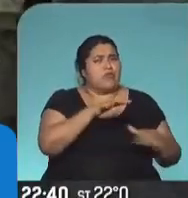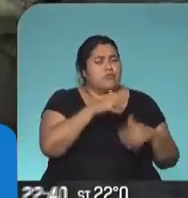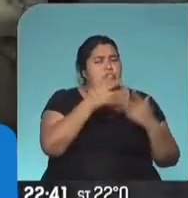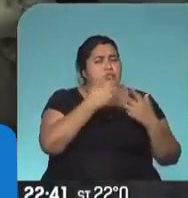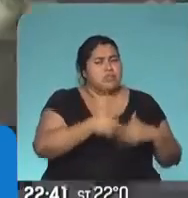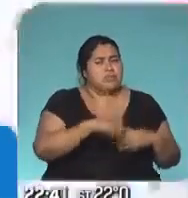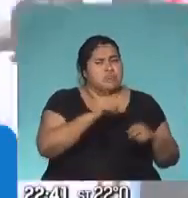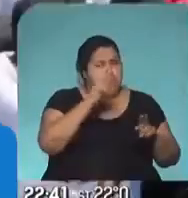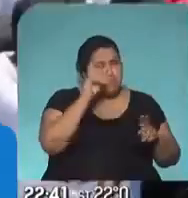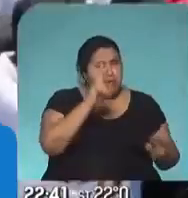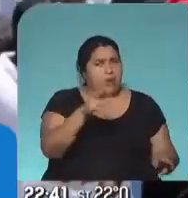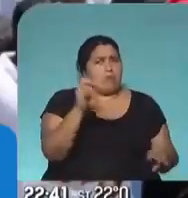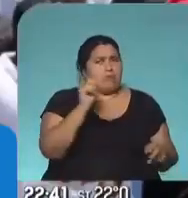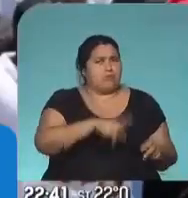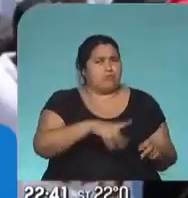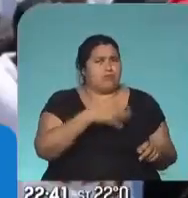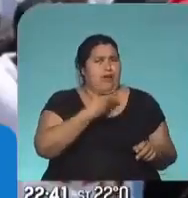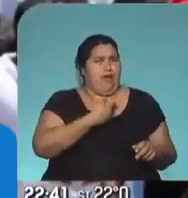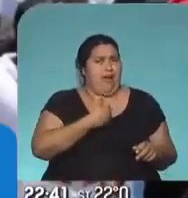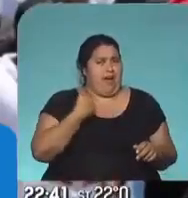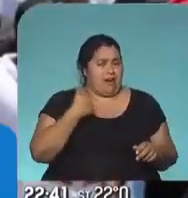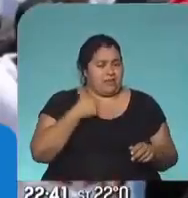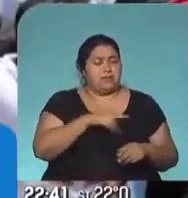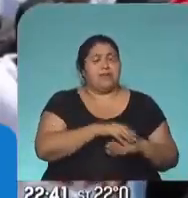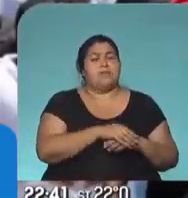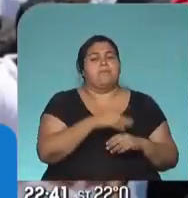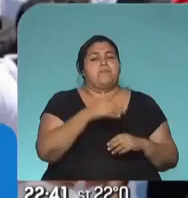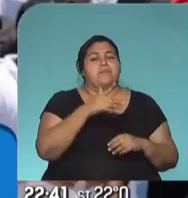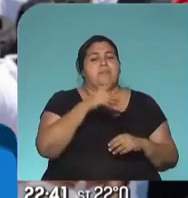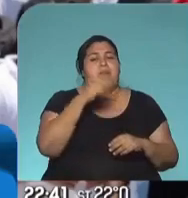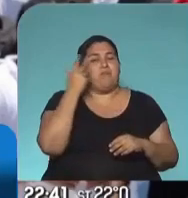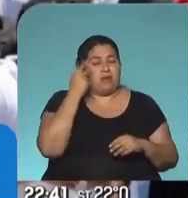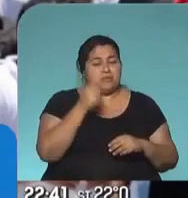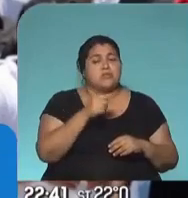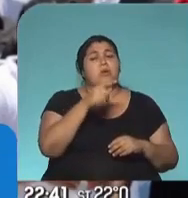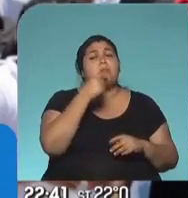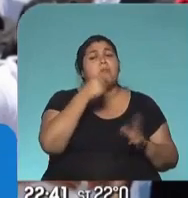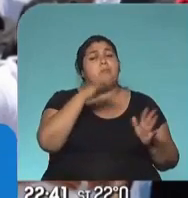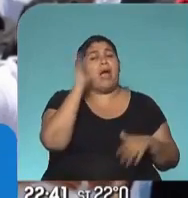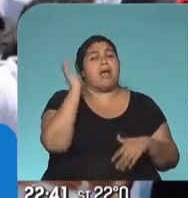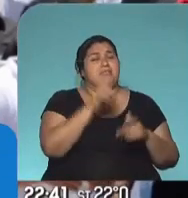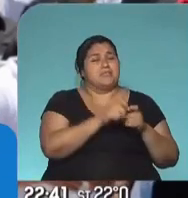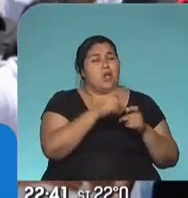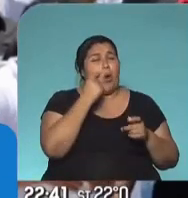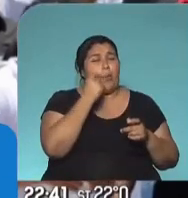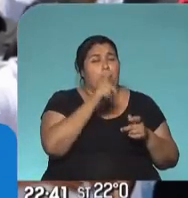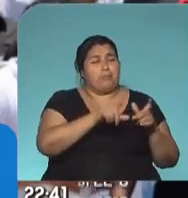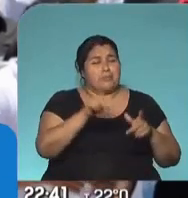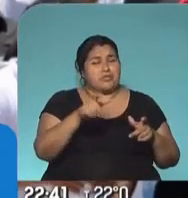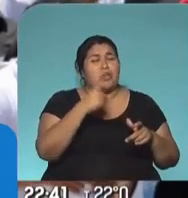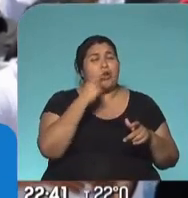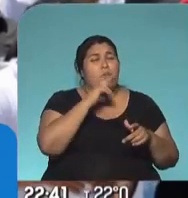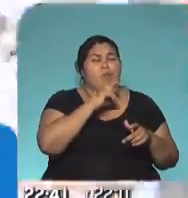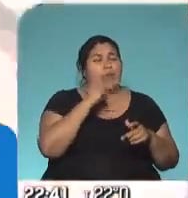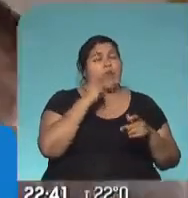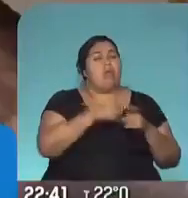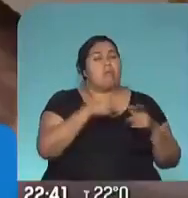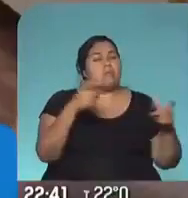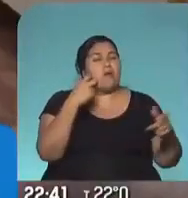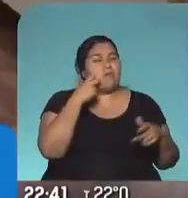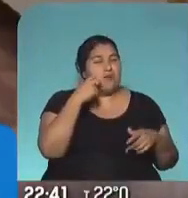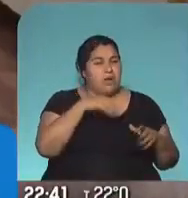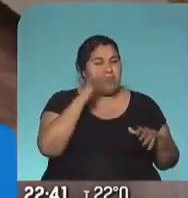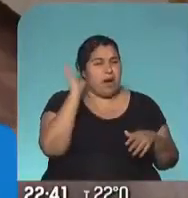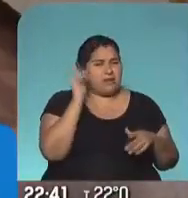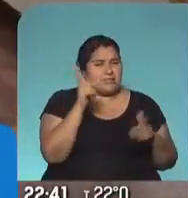amplia cobertura. Con una tasa de pobreza en adultos mayores de solo 3,4%, una de las más bajas de Europa,